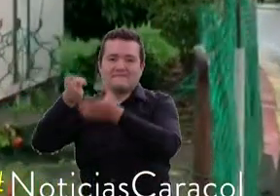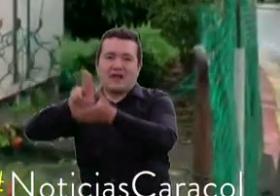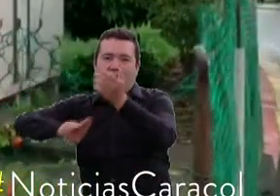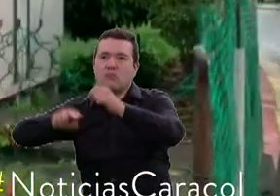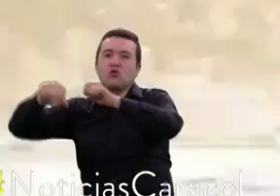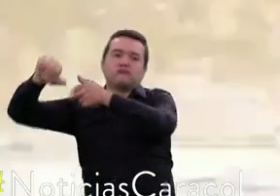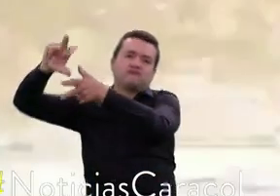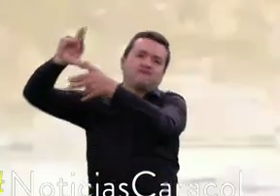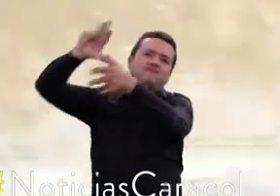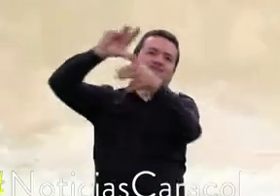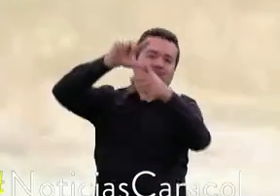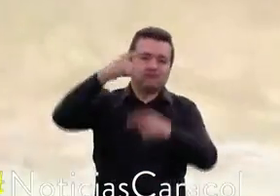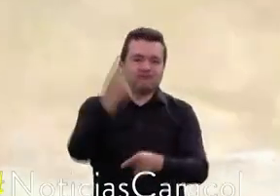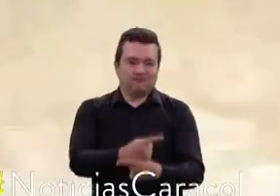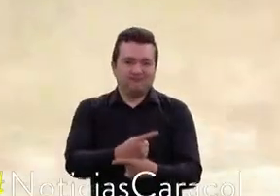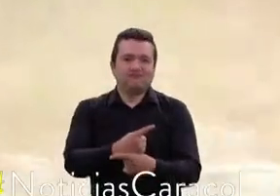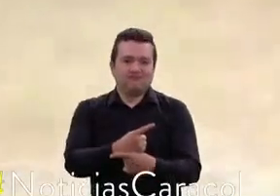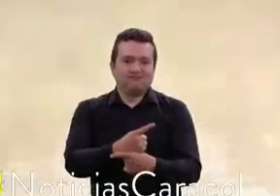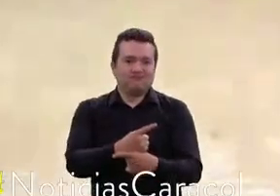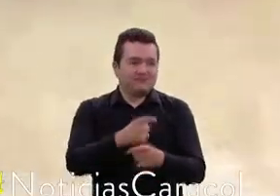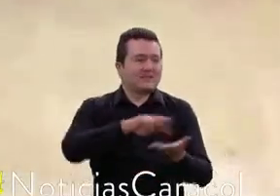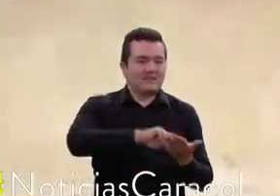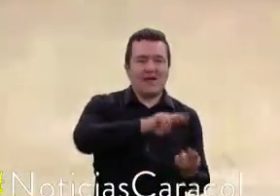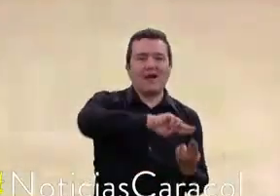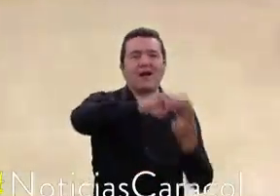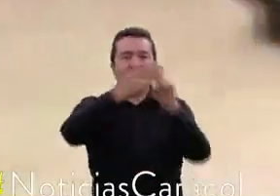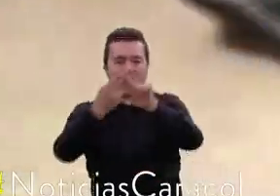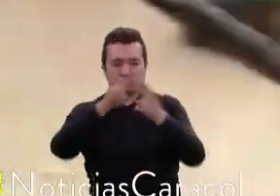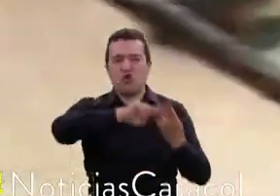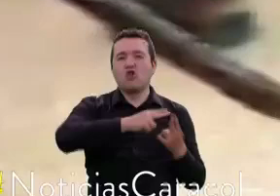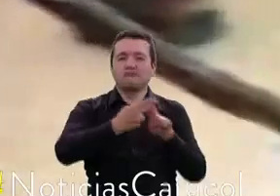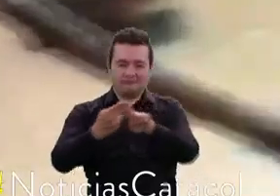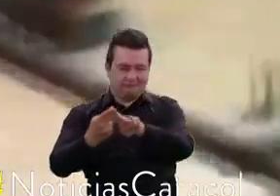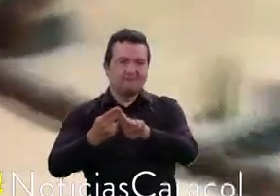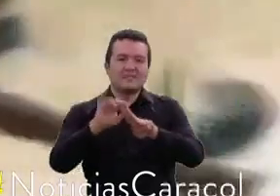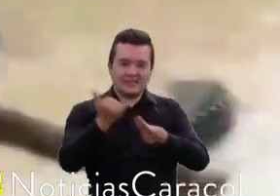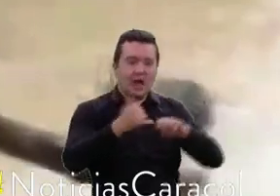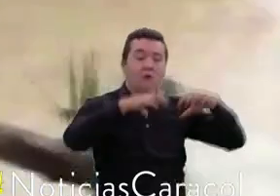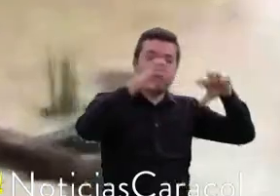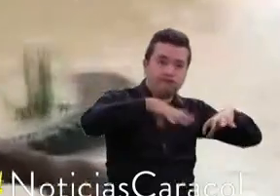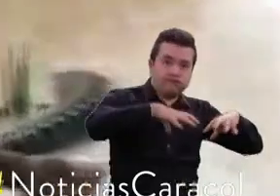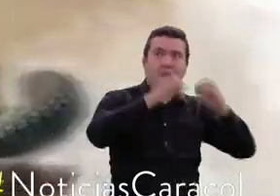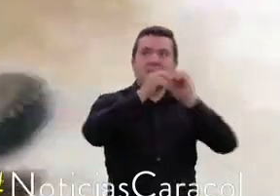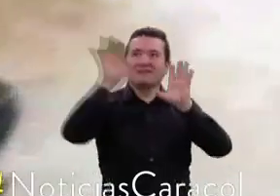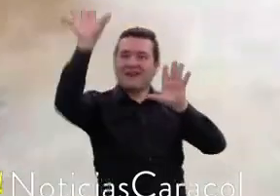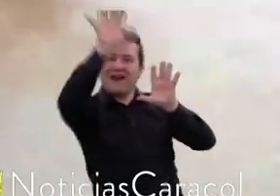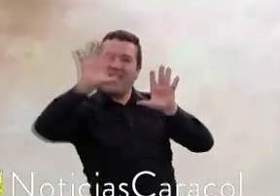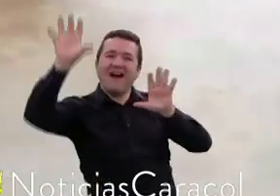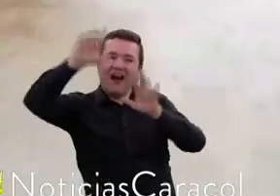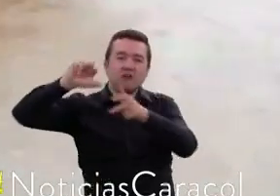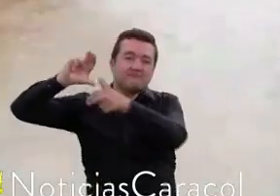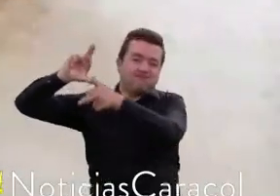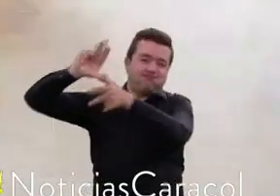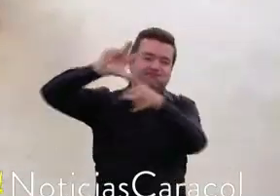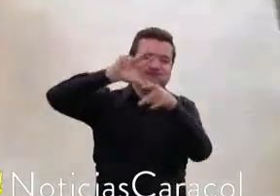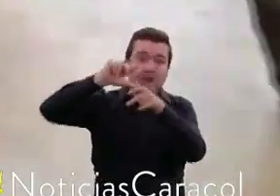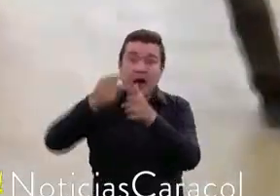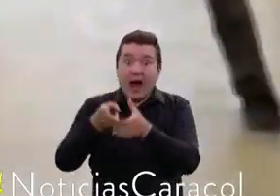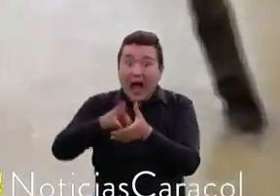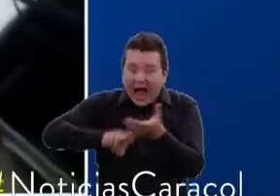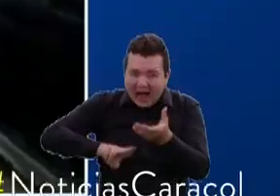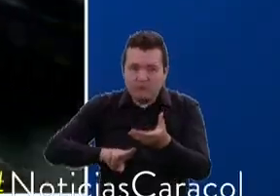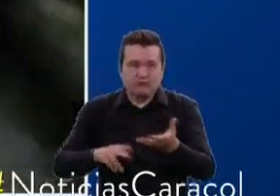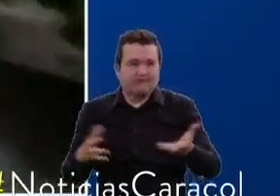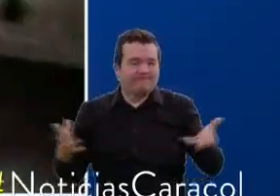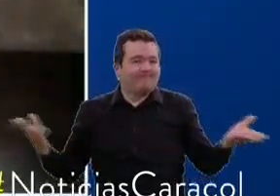podido evidenciar, es decir, que hay una relación relativamente directa. En ese orden de ideas, la combinación de esos dos factores es indudable